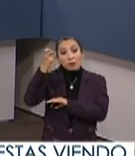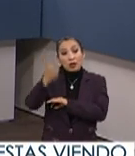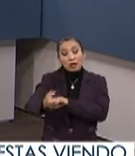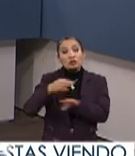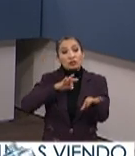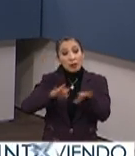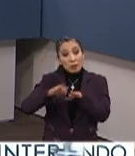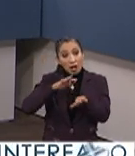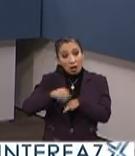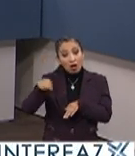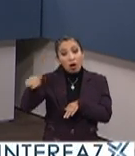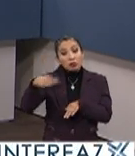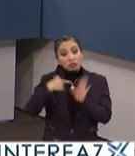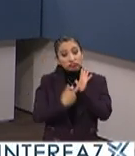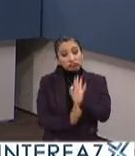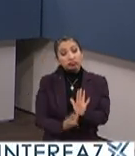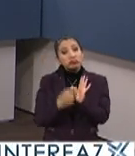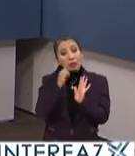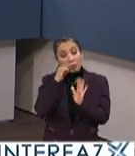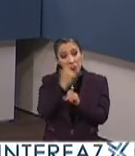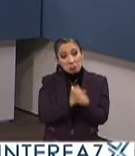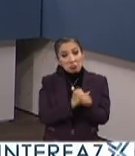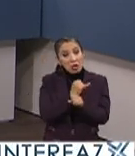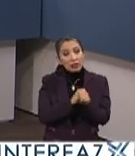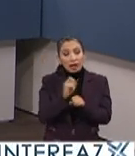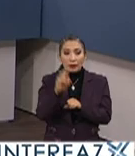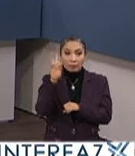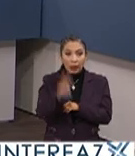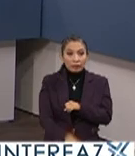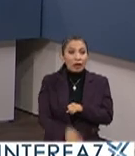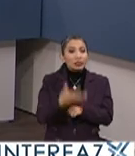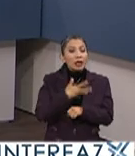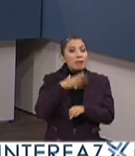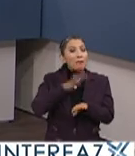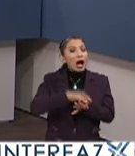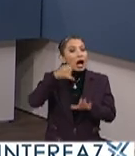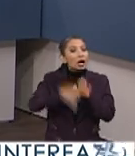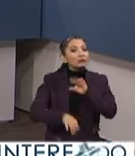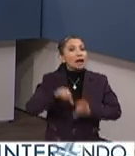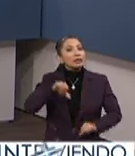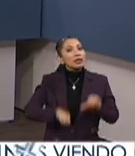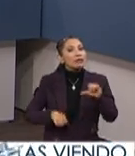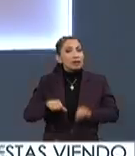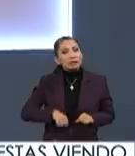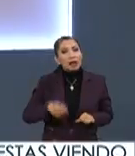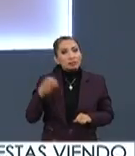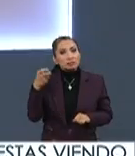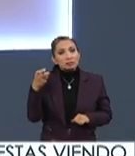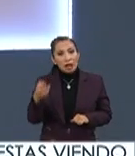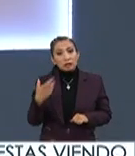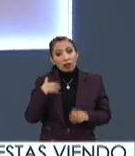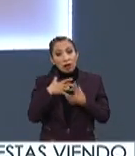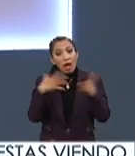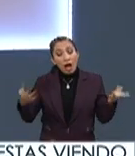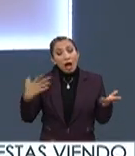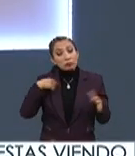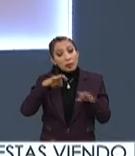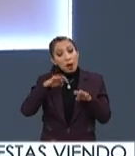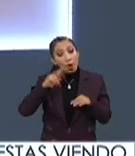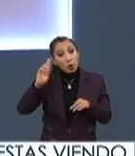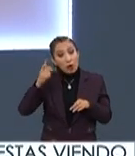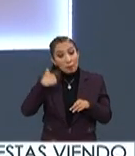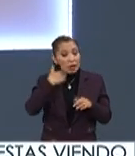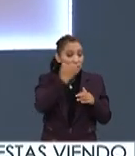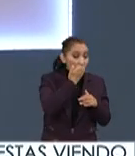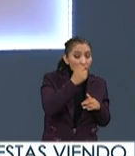grandes trabajos que estás presentando también, Jorge. Y bueno, por supuesto, les tendremos más actividad de esta pues gran tarea que hace la UNAM, no solo